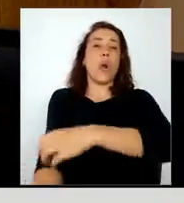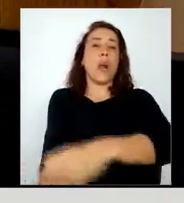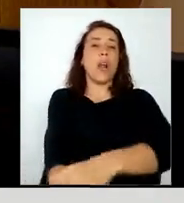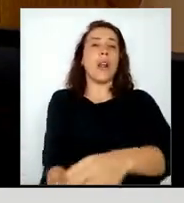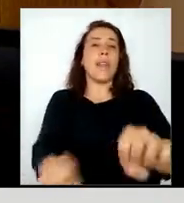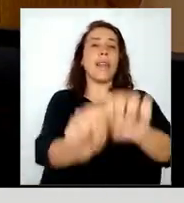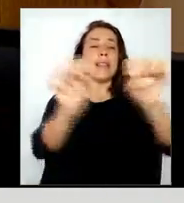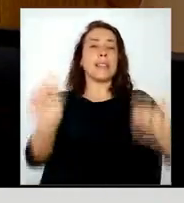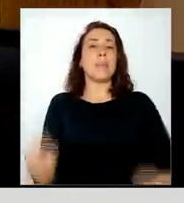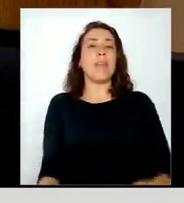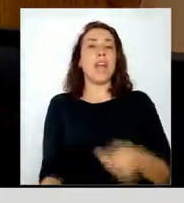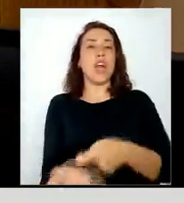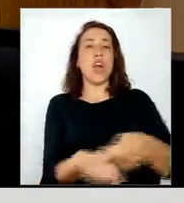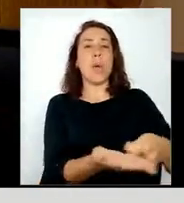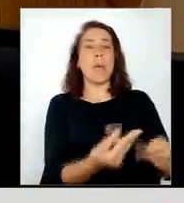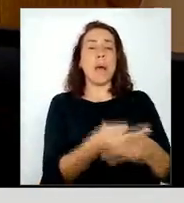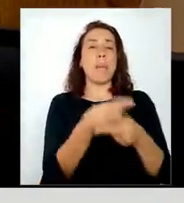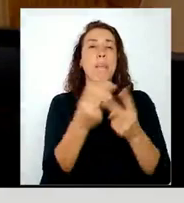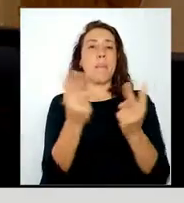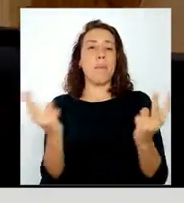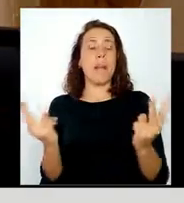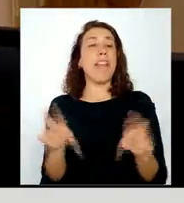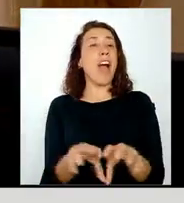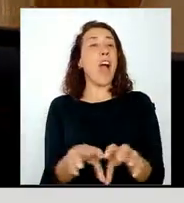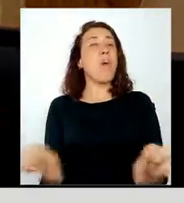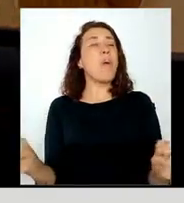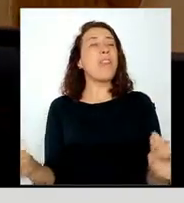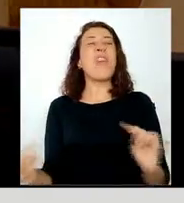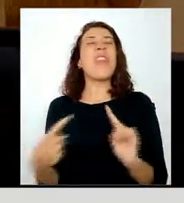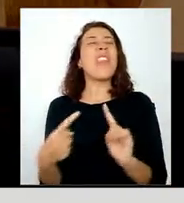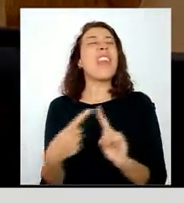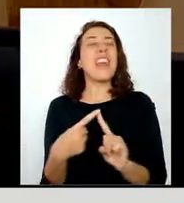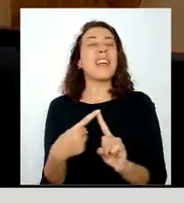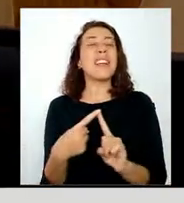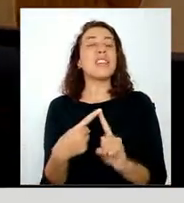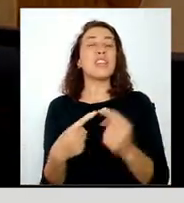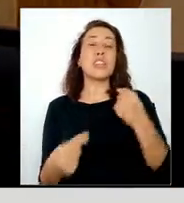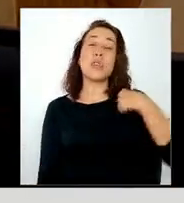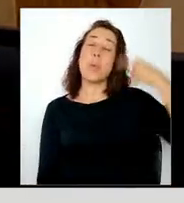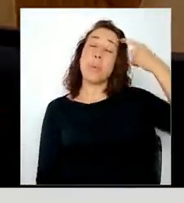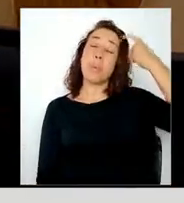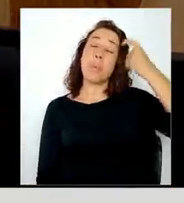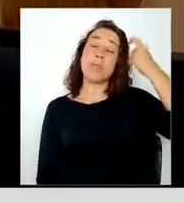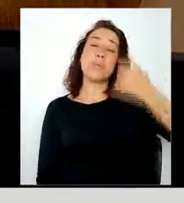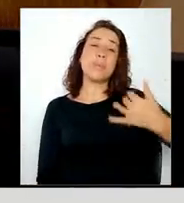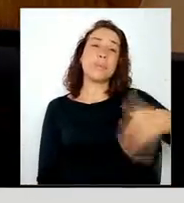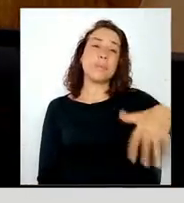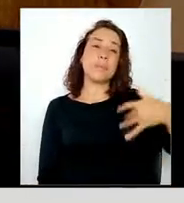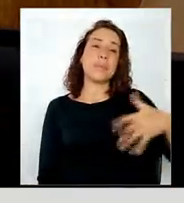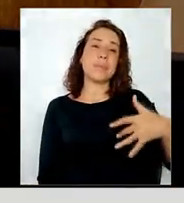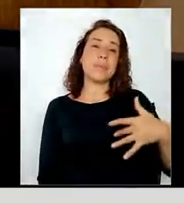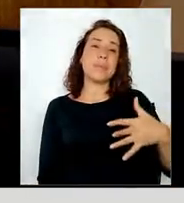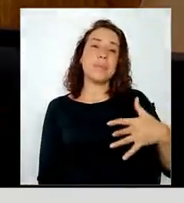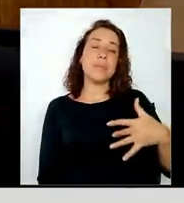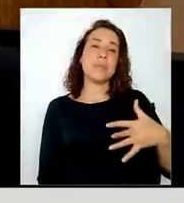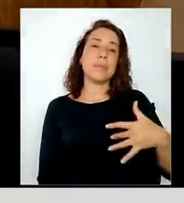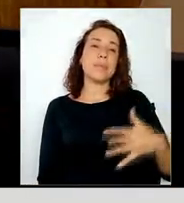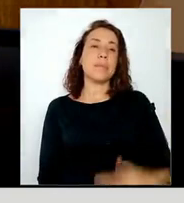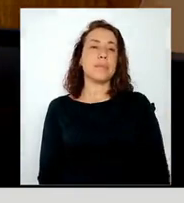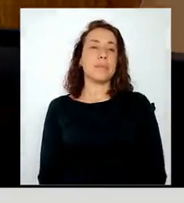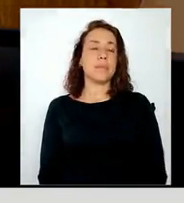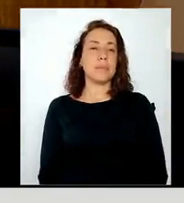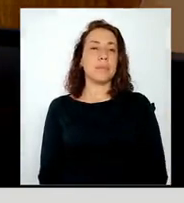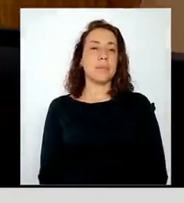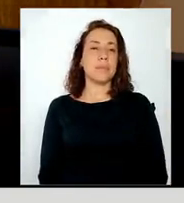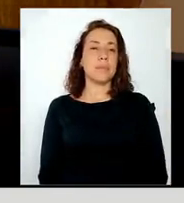Respecto a los tratos directos Yo creo que es importante poner un un Matiz que que